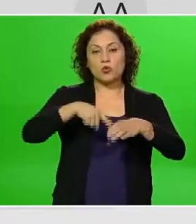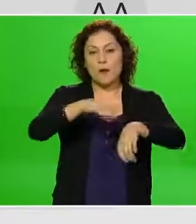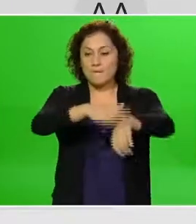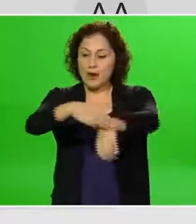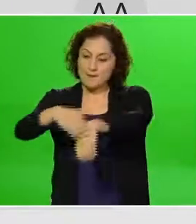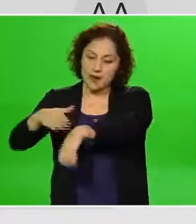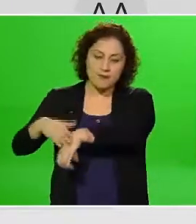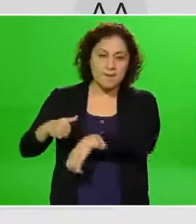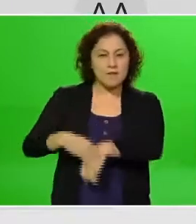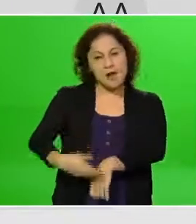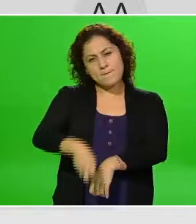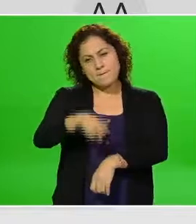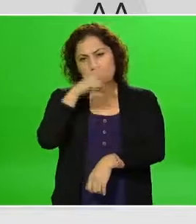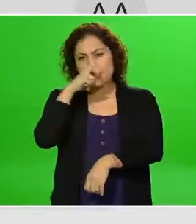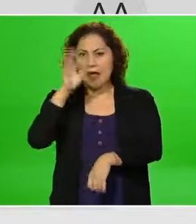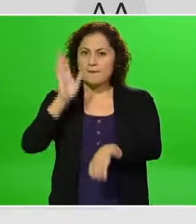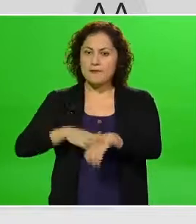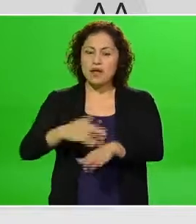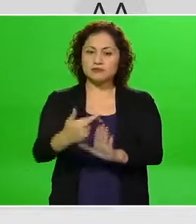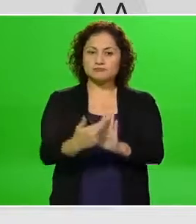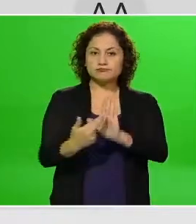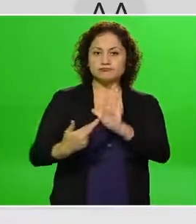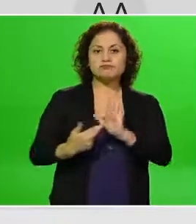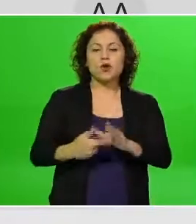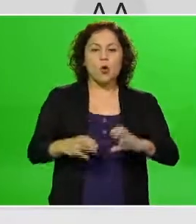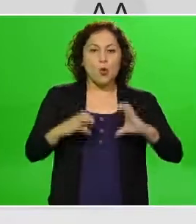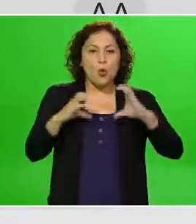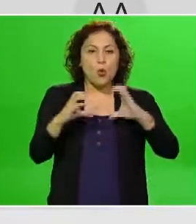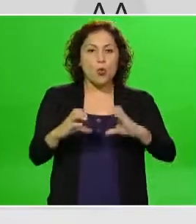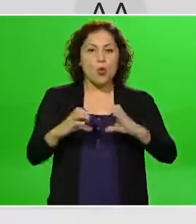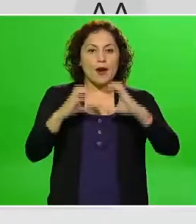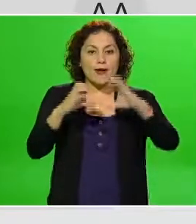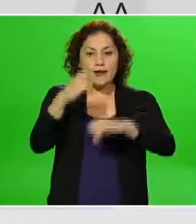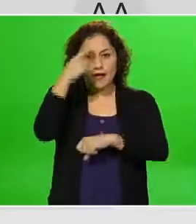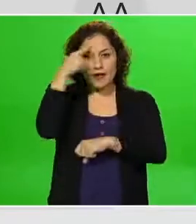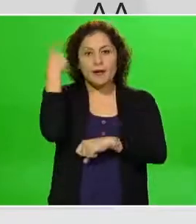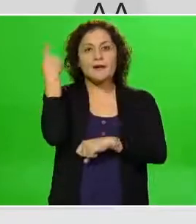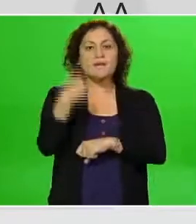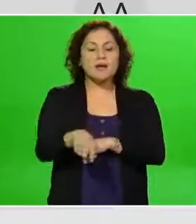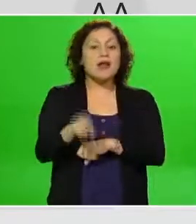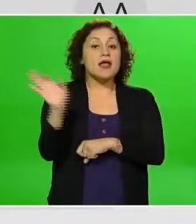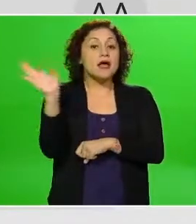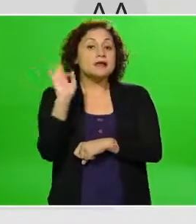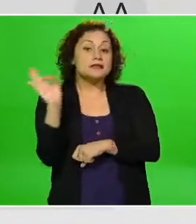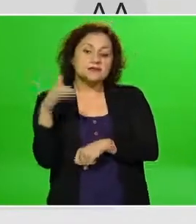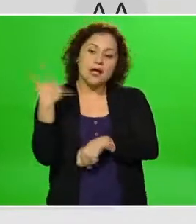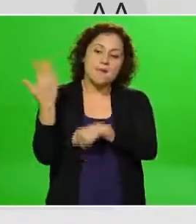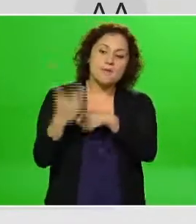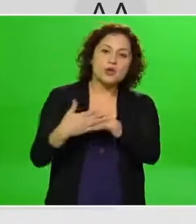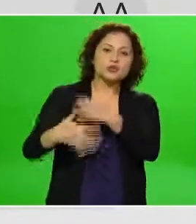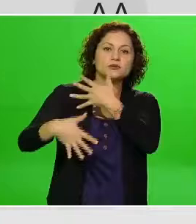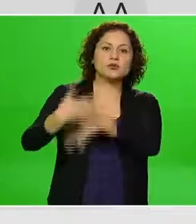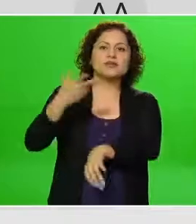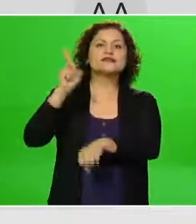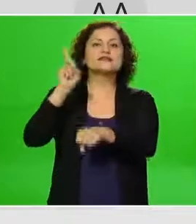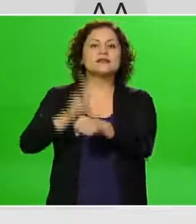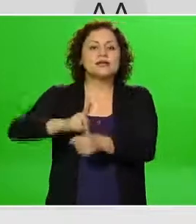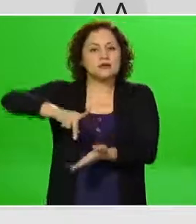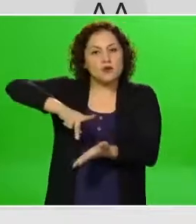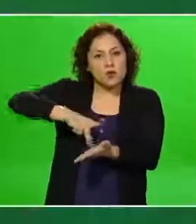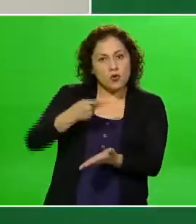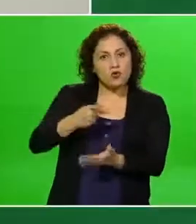poder entonces regresar en un siguiente ciclo a un nivel de color más bajo. Y de seguro es lo que consideró Campeche, al